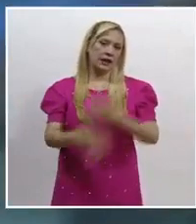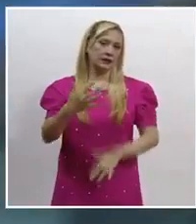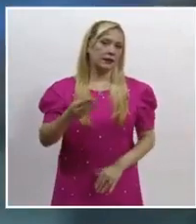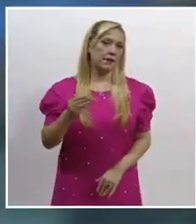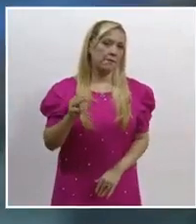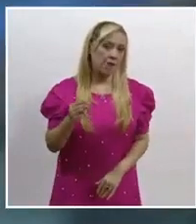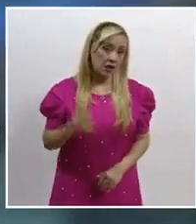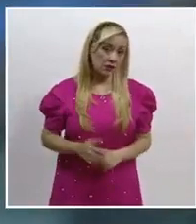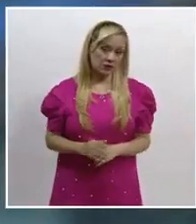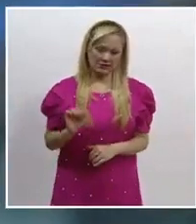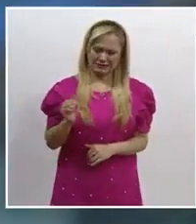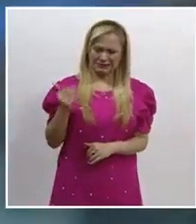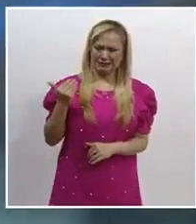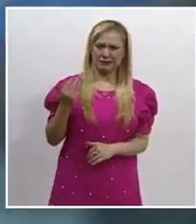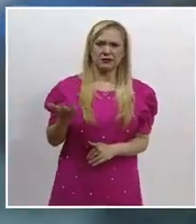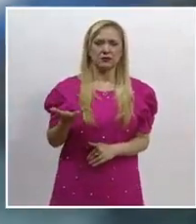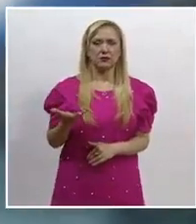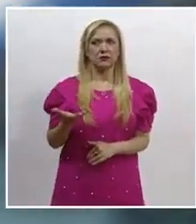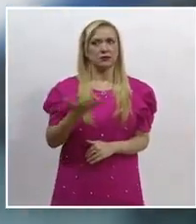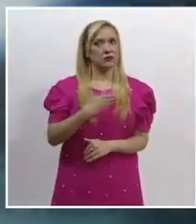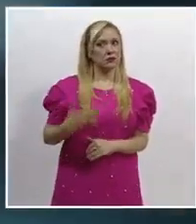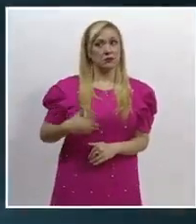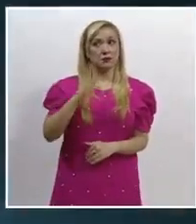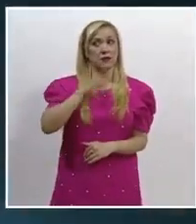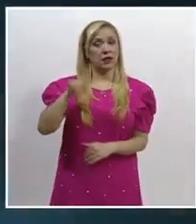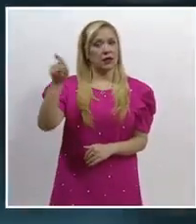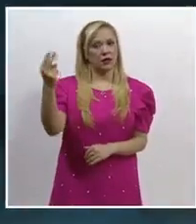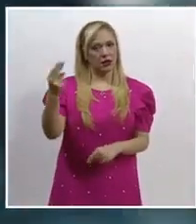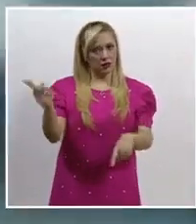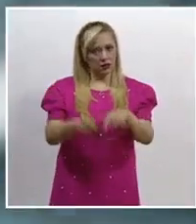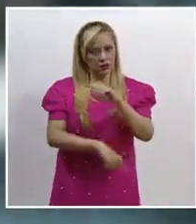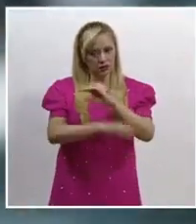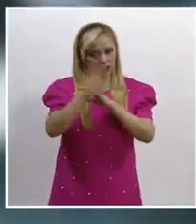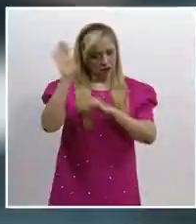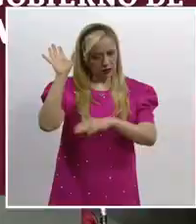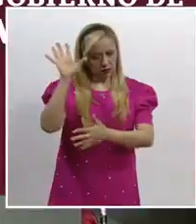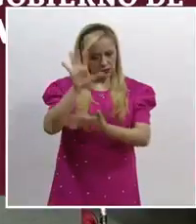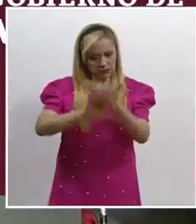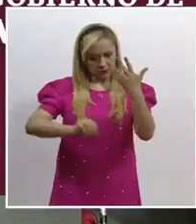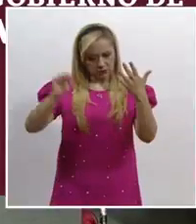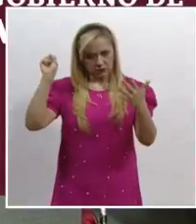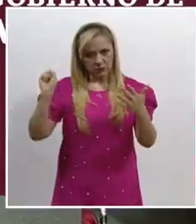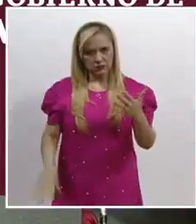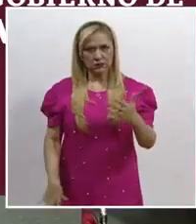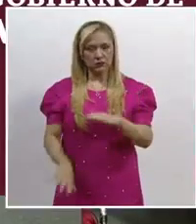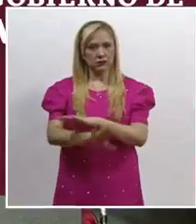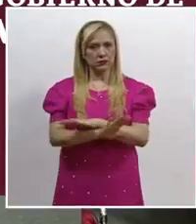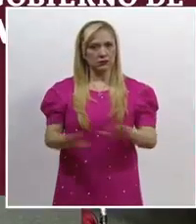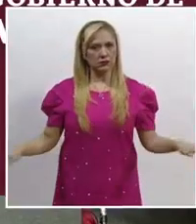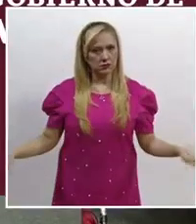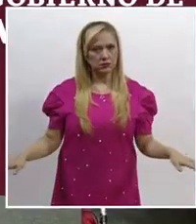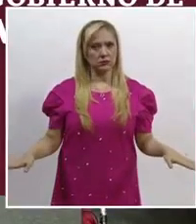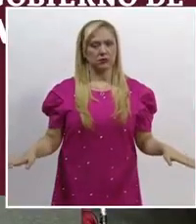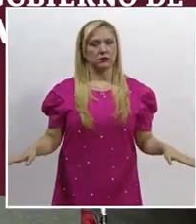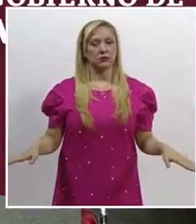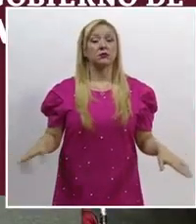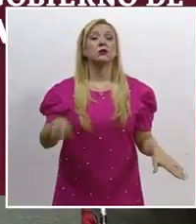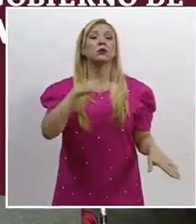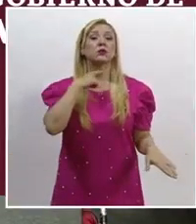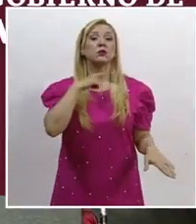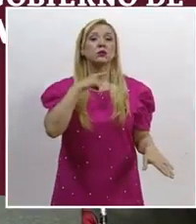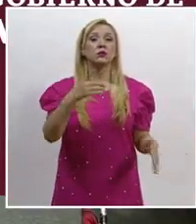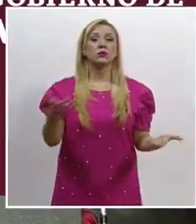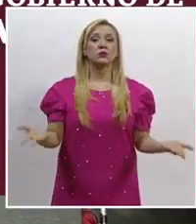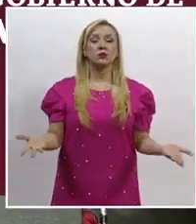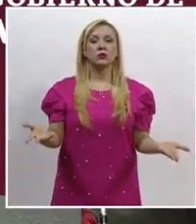mayo y vinculó a la presidencia de la República para retirar dichos materiales. Las declaraciones en cuestión advierten del riesgo de votar por